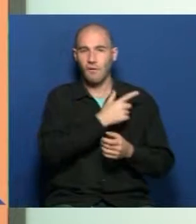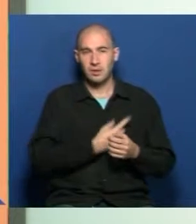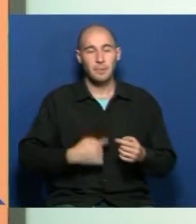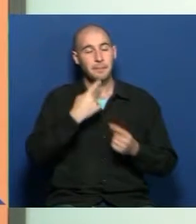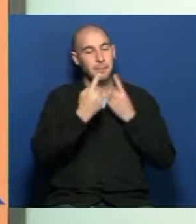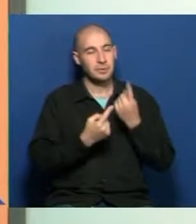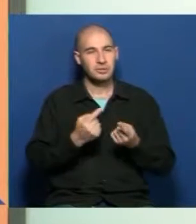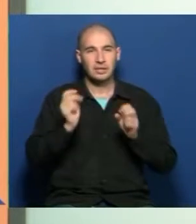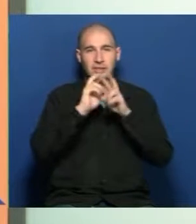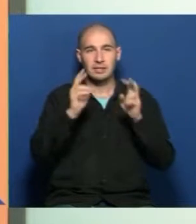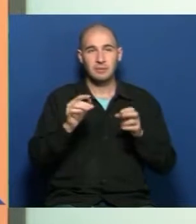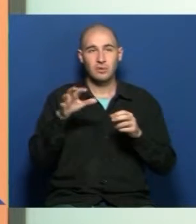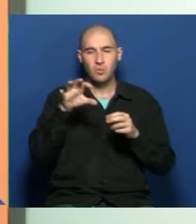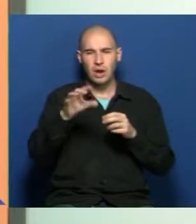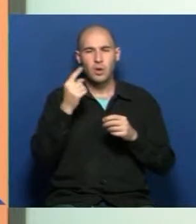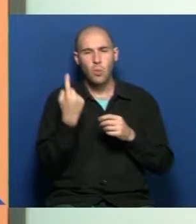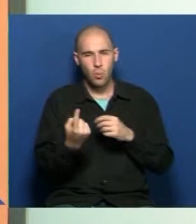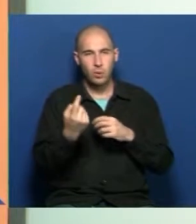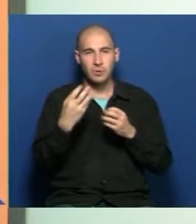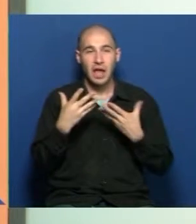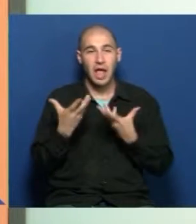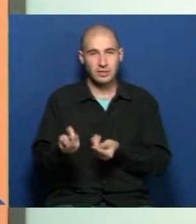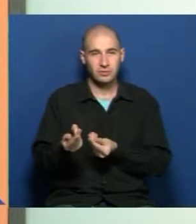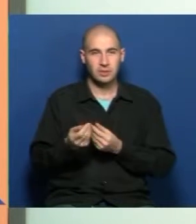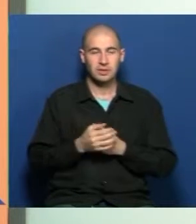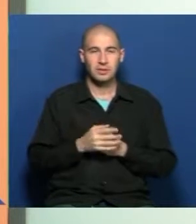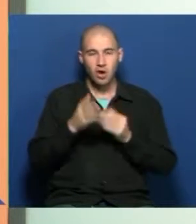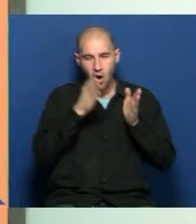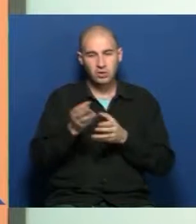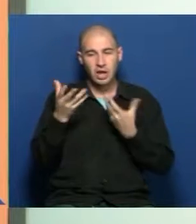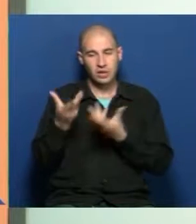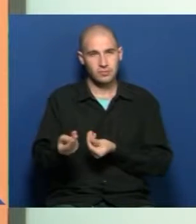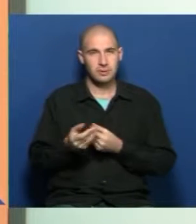con respecto en hacerlo en una sección porque ayuda al orden.